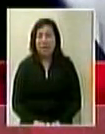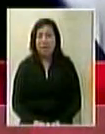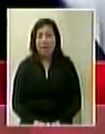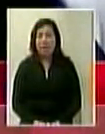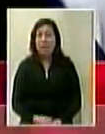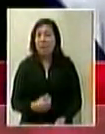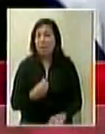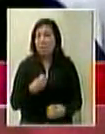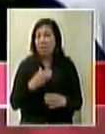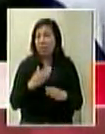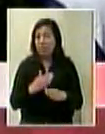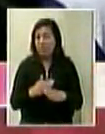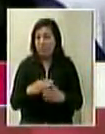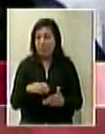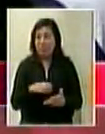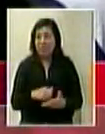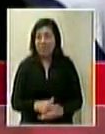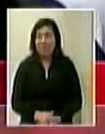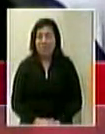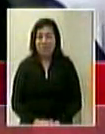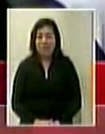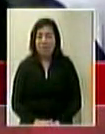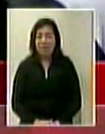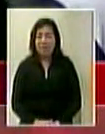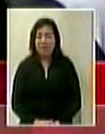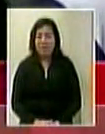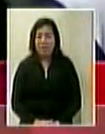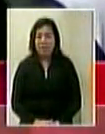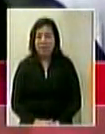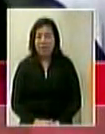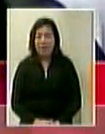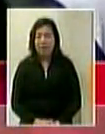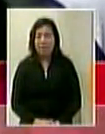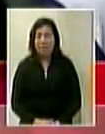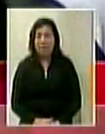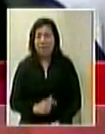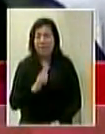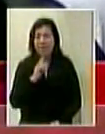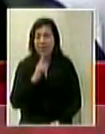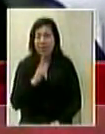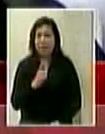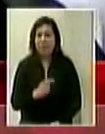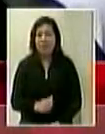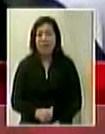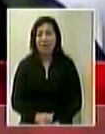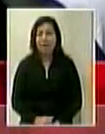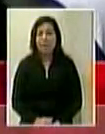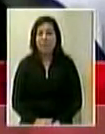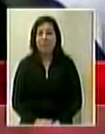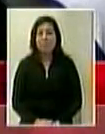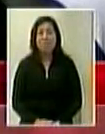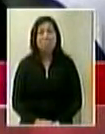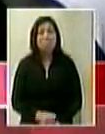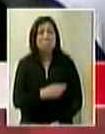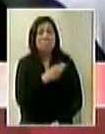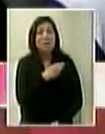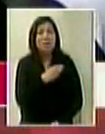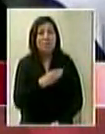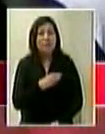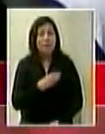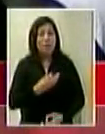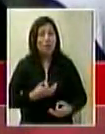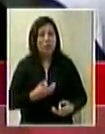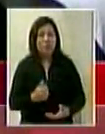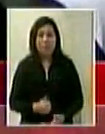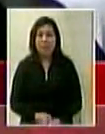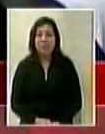términos de la Defensoría del Pueblo, el señor Pepe Ávila estaba presente junto con el ministro de Justicia y el presidente